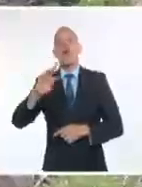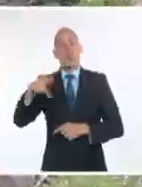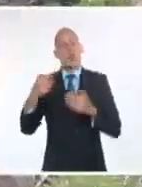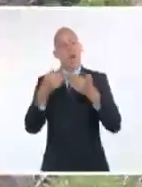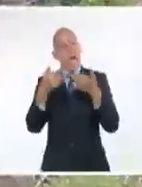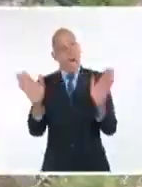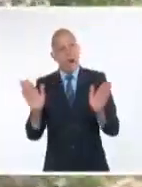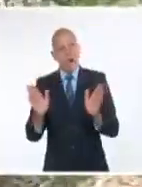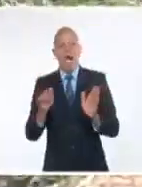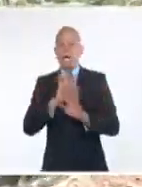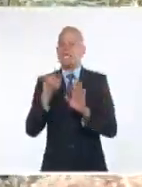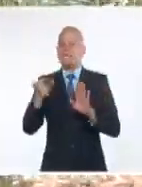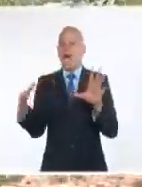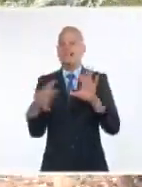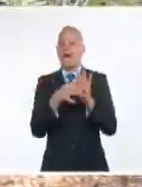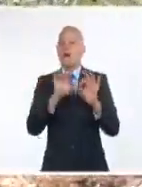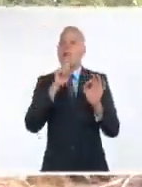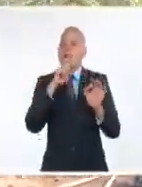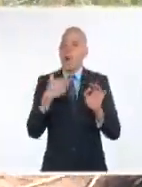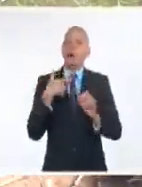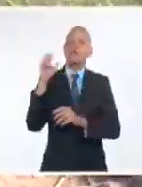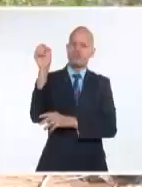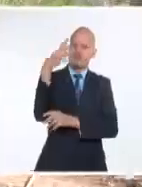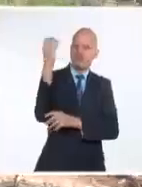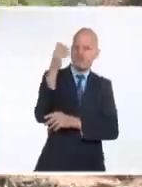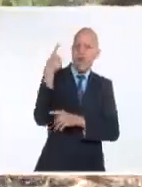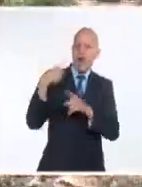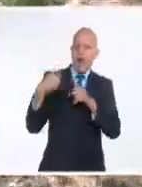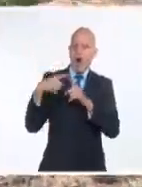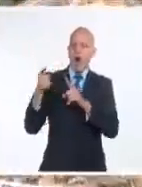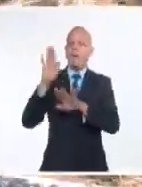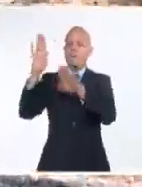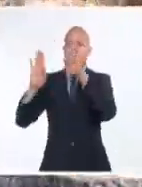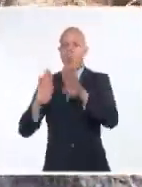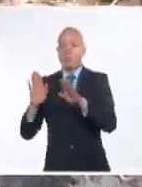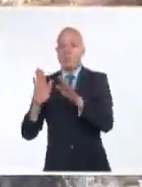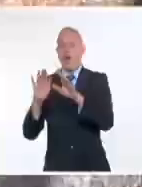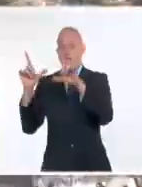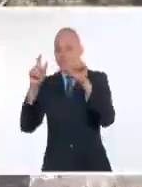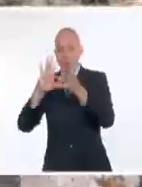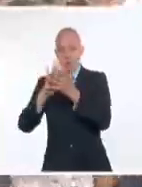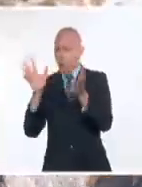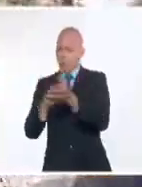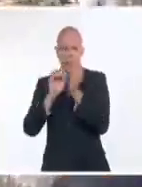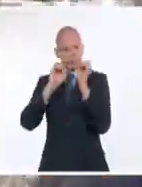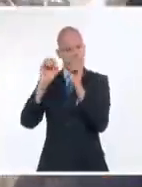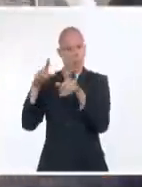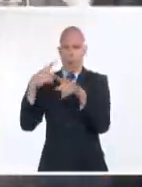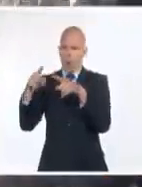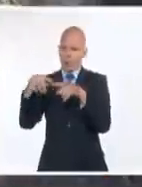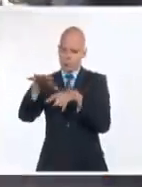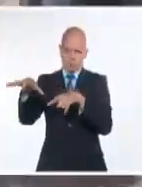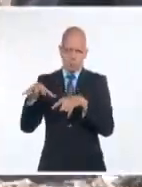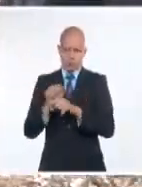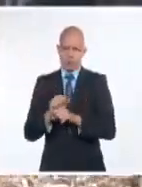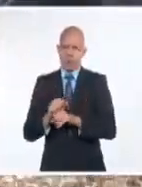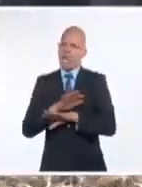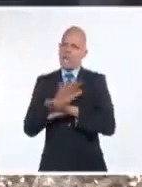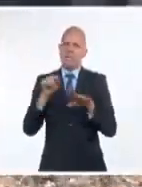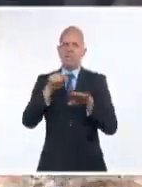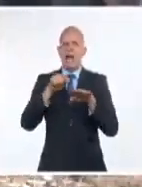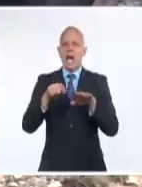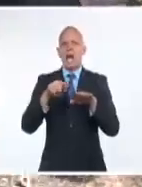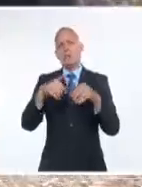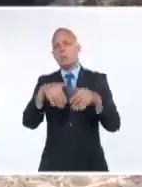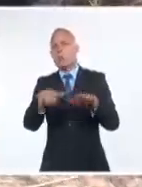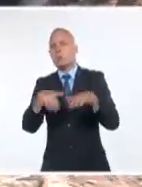Cabaña y el museo se trasladó a otras instalaciones. Por varias razones, durante años el lugar no tuvo un uso específico,